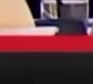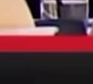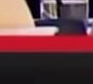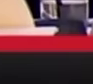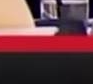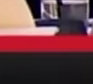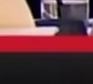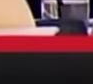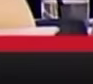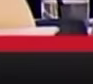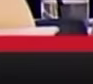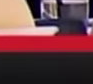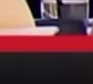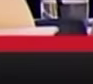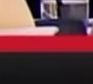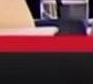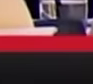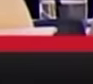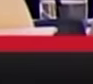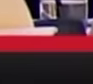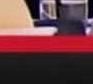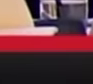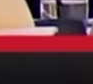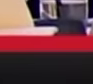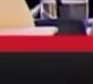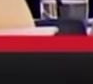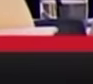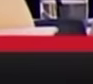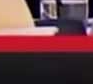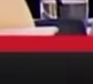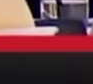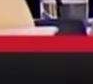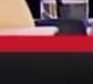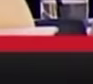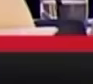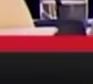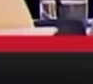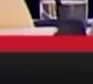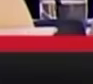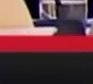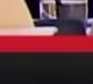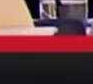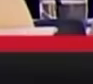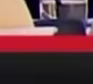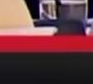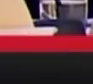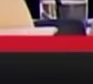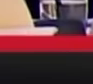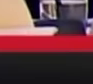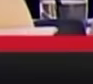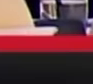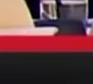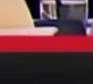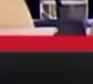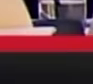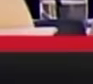Lima, o sea que mantienen una ocupación. ¿Y qué va a pasar con EMAPE? EMAPE, de acuerdo a su estatuto, no solo tenía la función